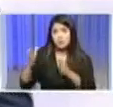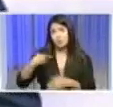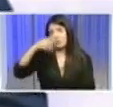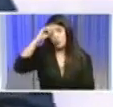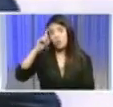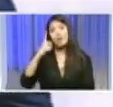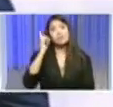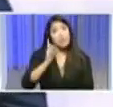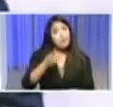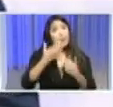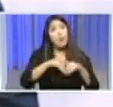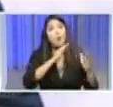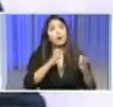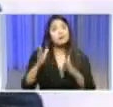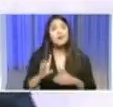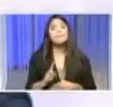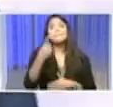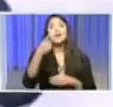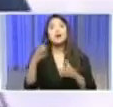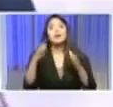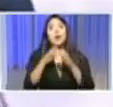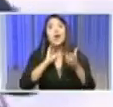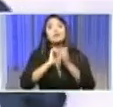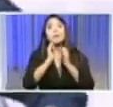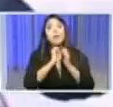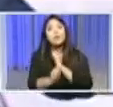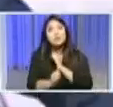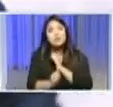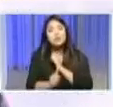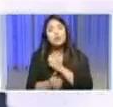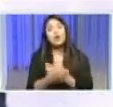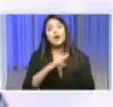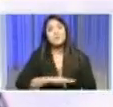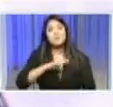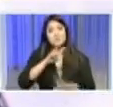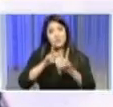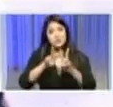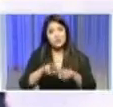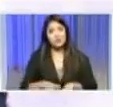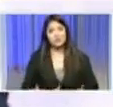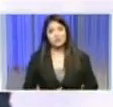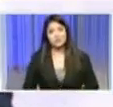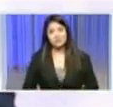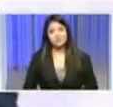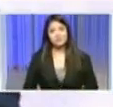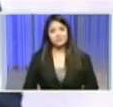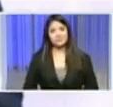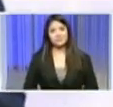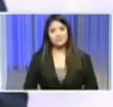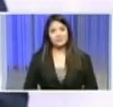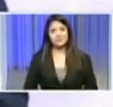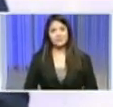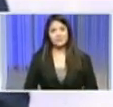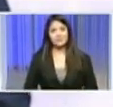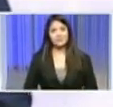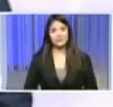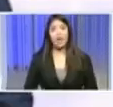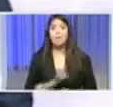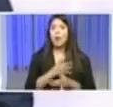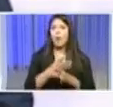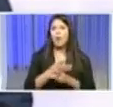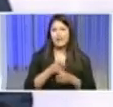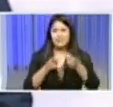Vamos a organizar el primer encuentro deportivo nacional de la gran misión Vivienda Venezuela. Para jugar